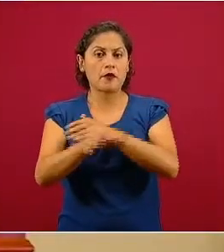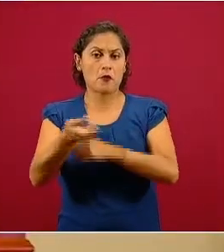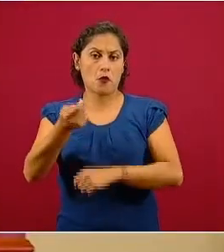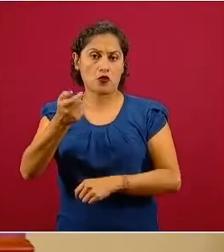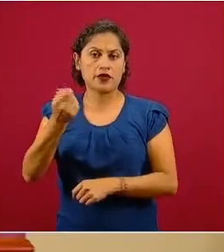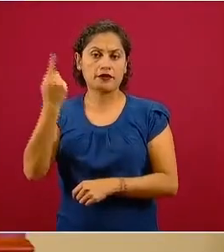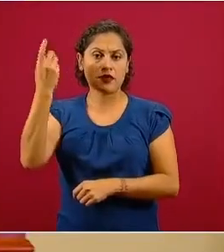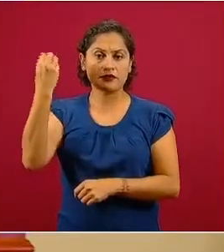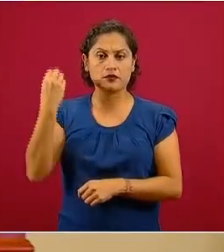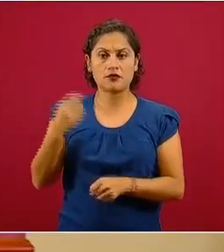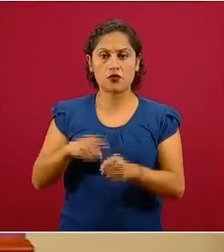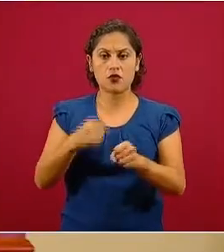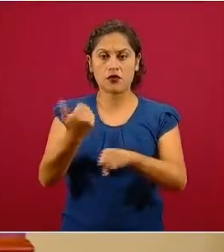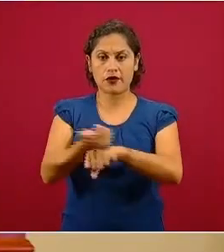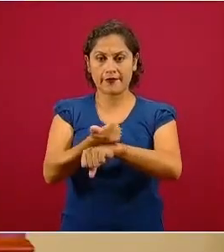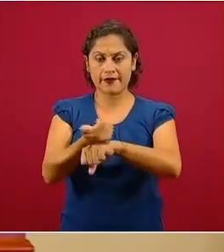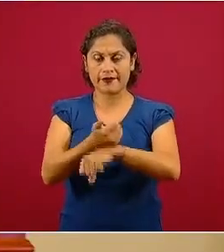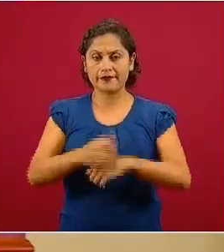La siguiente.